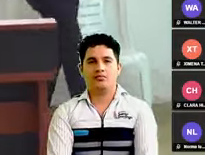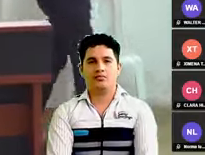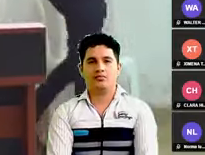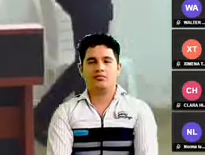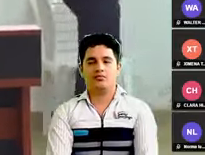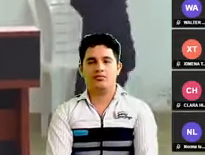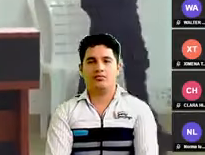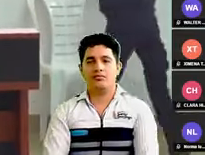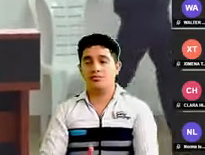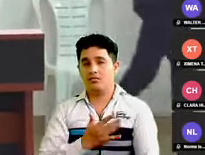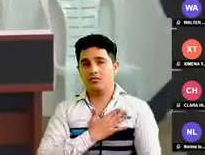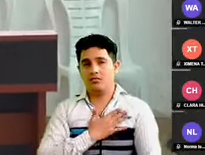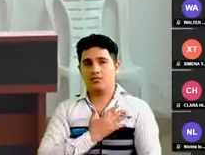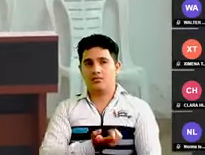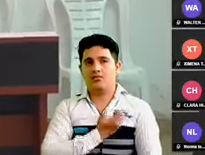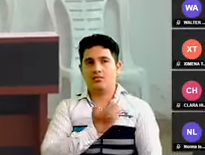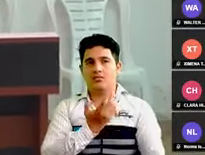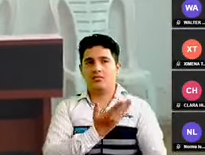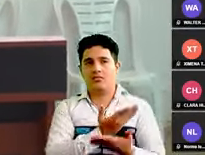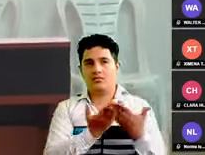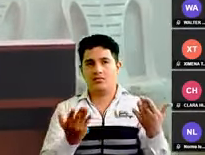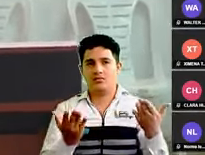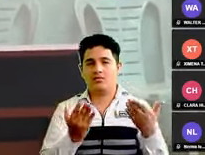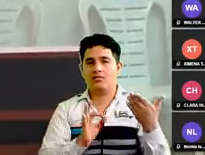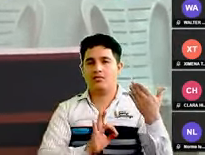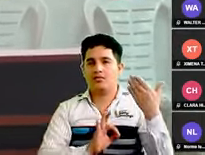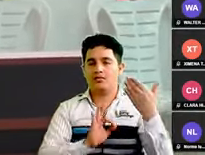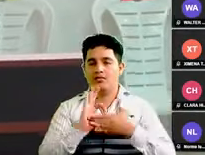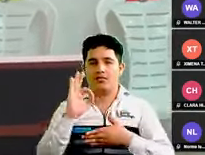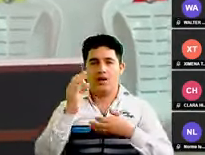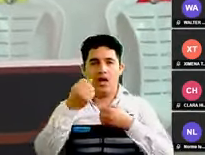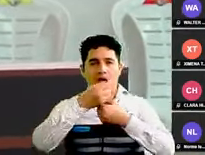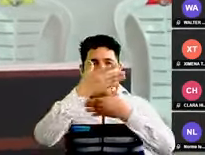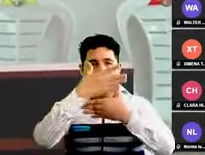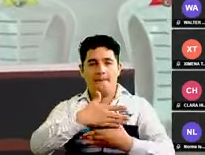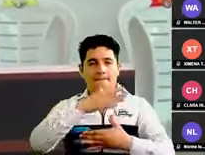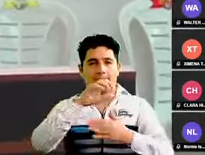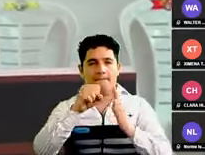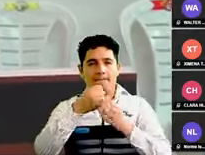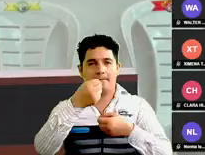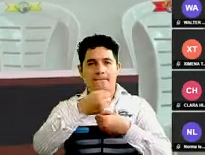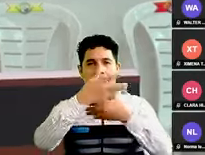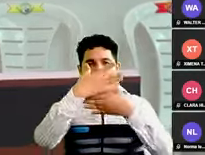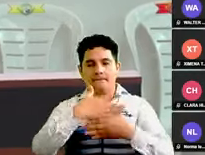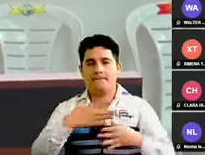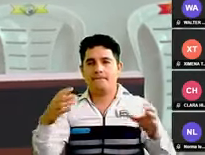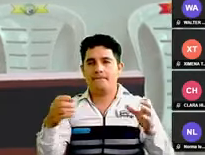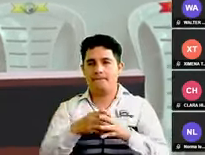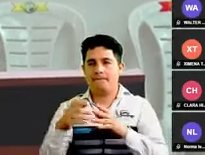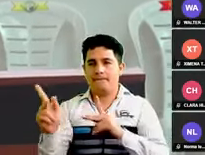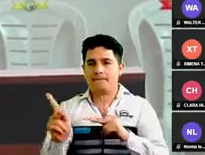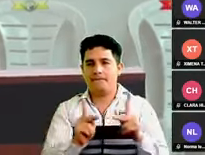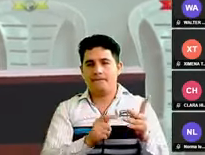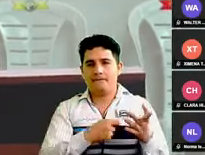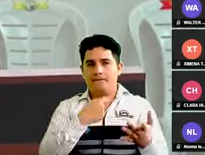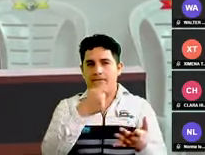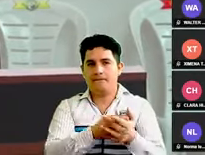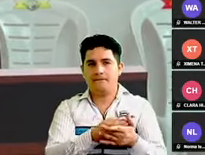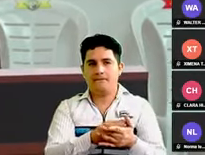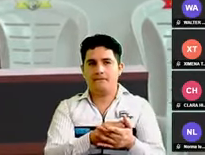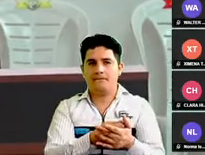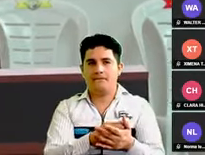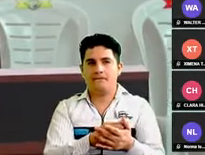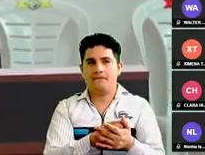bien mocionar que este consejo municipal, acogiendo los informes de las comisiones permanentes de planificación